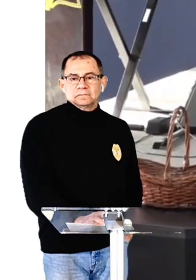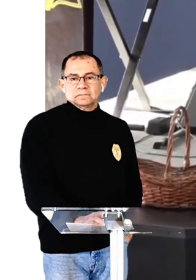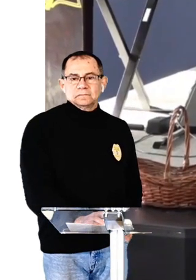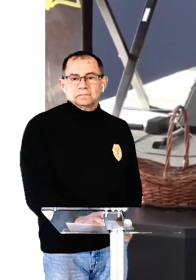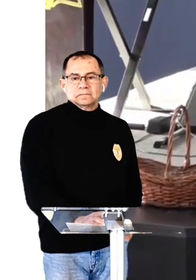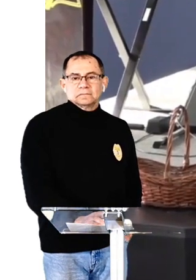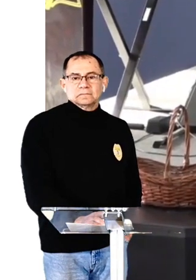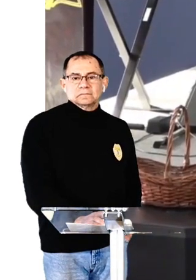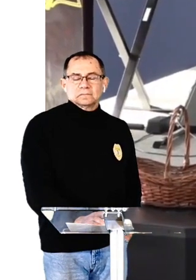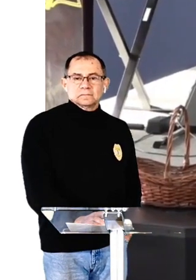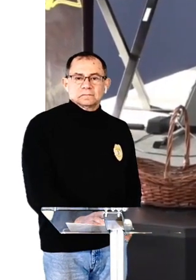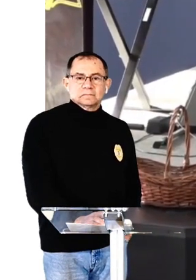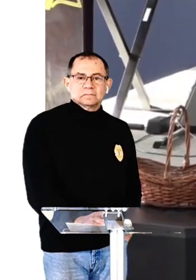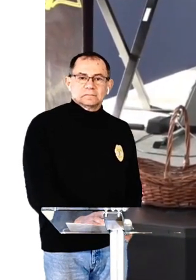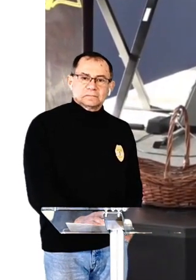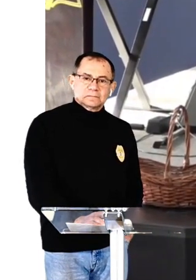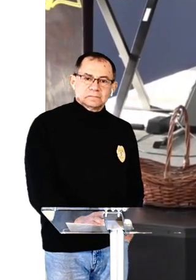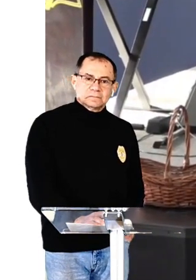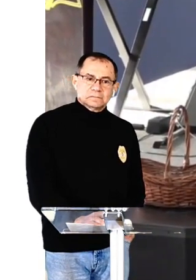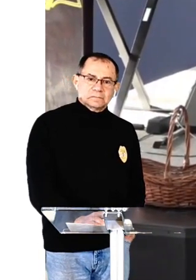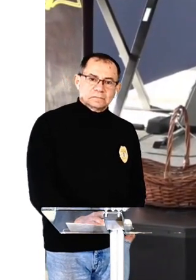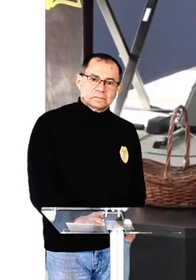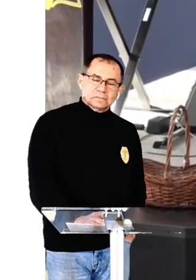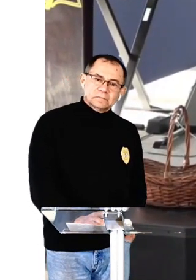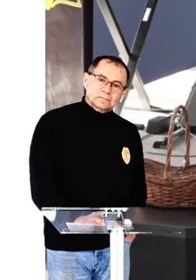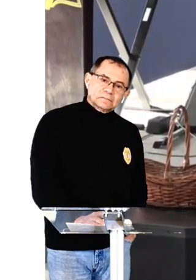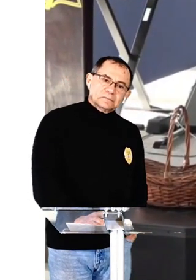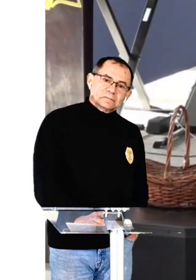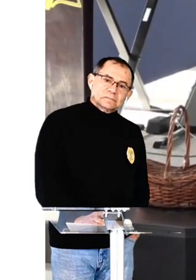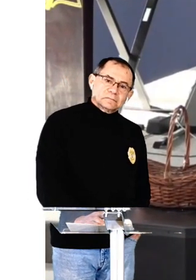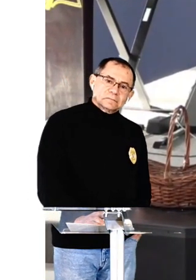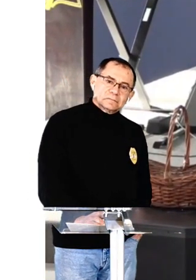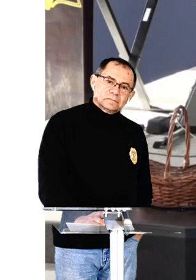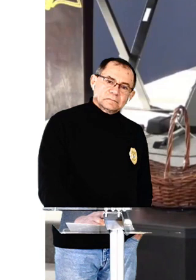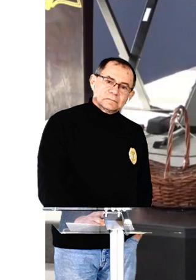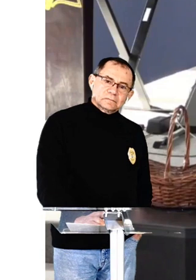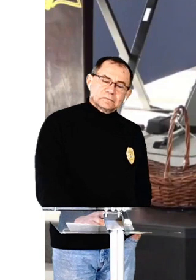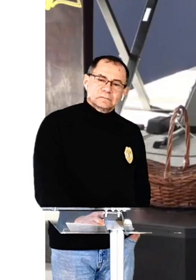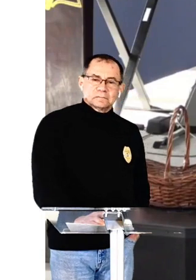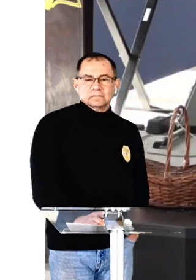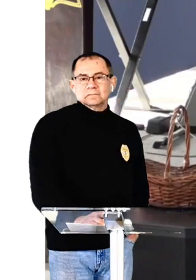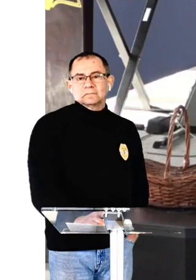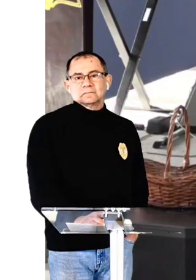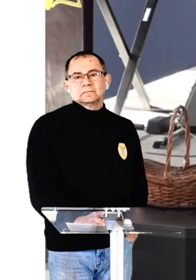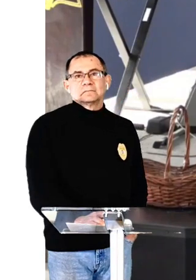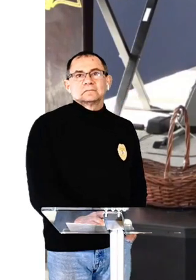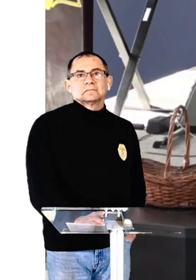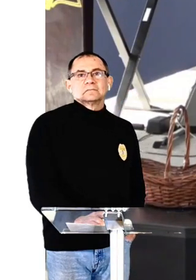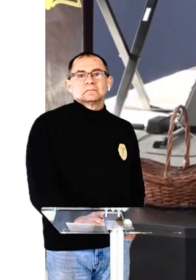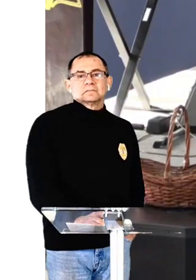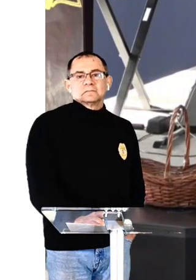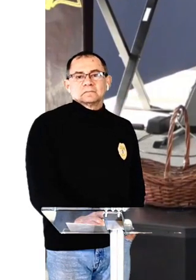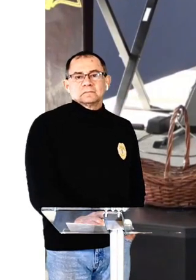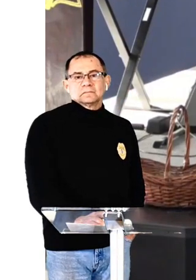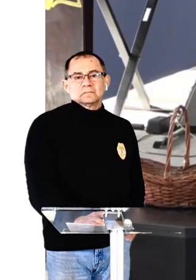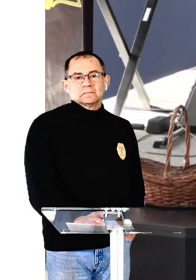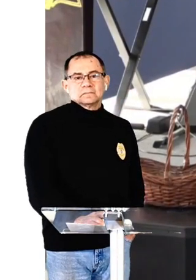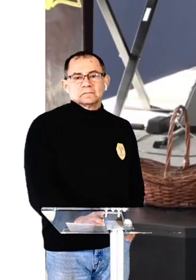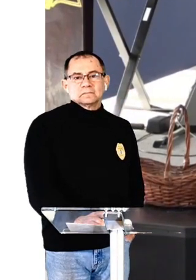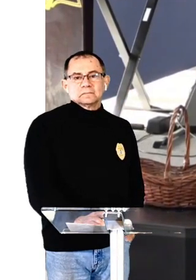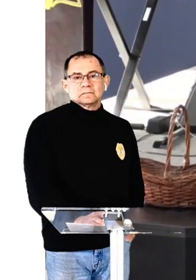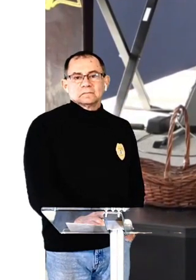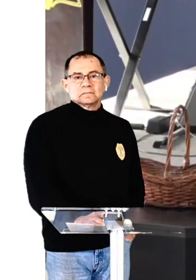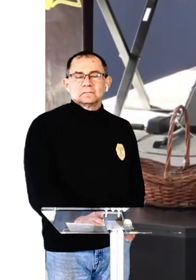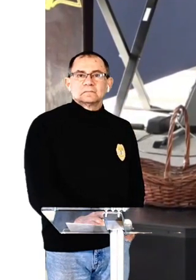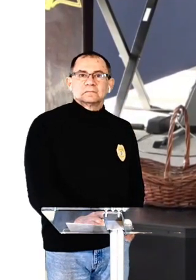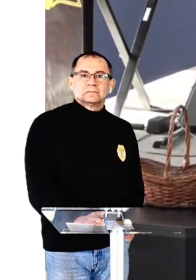mamá. A mi mamá le dio un derrame cerebral. A mi mamá quedó sin hablar. Mi mamá quedó sin sentarse. No